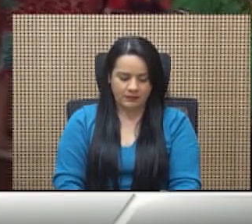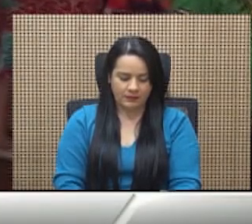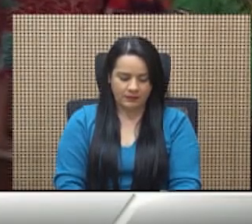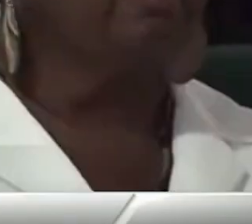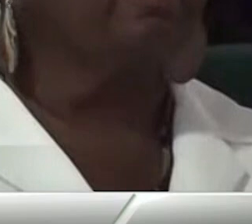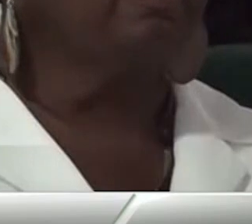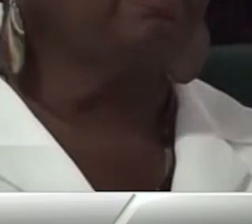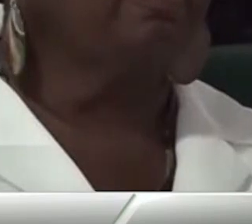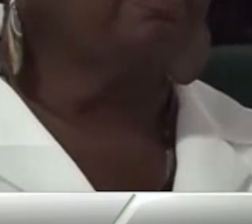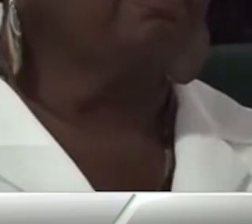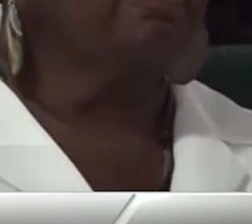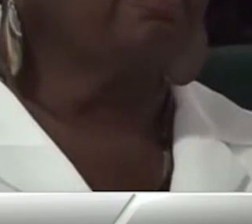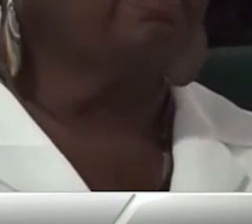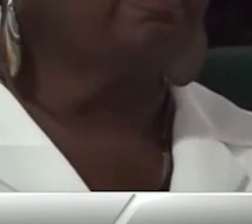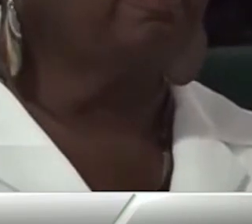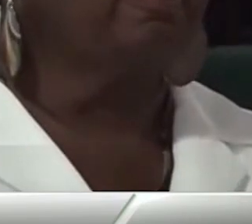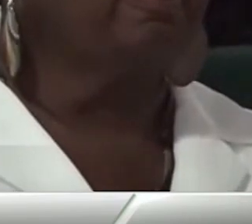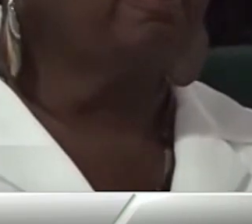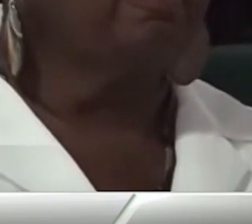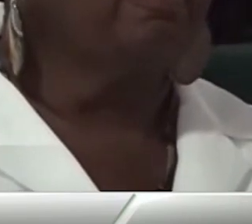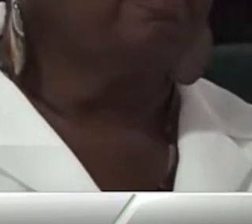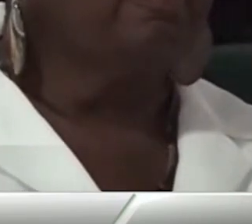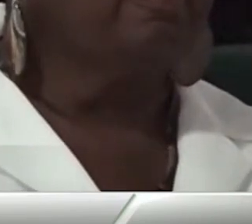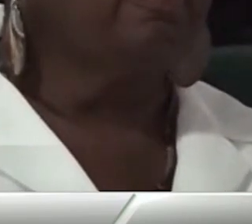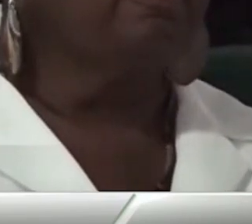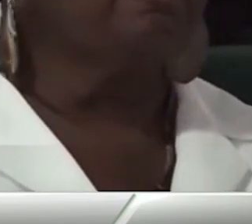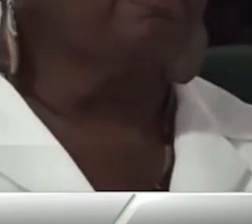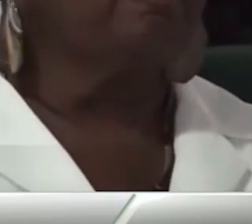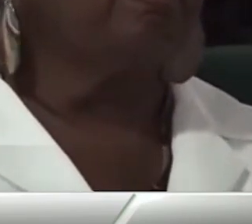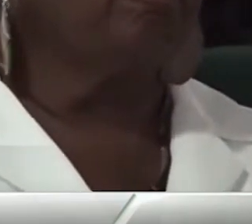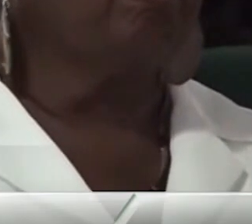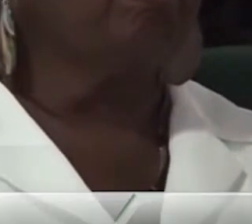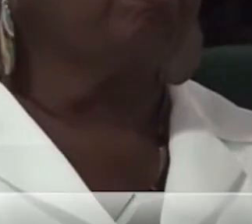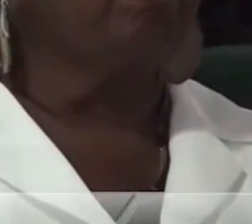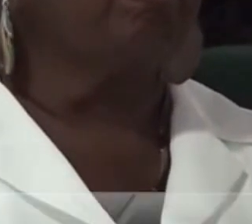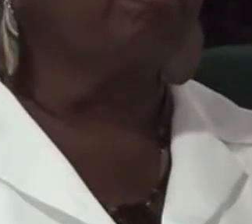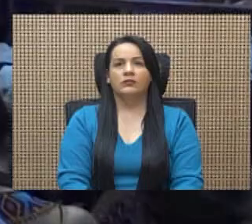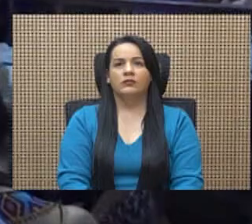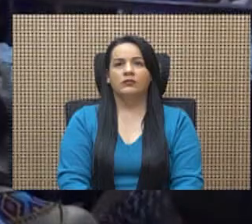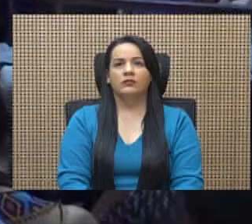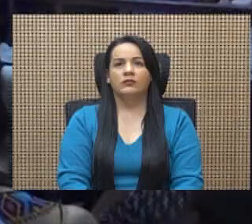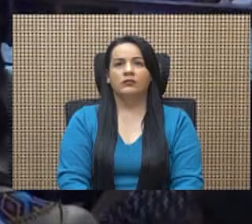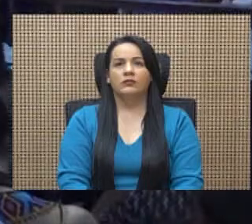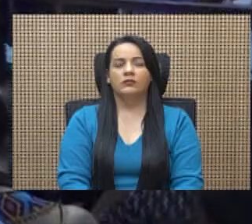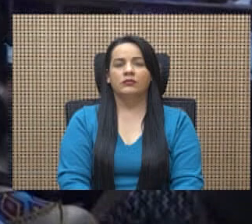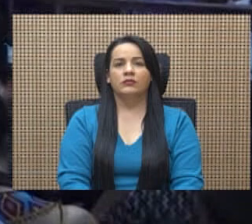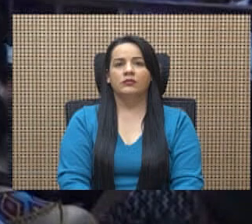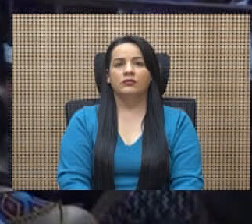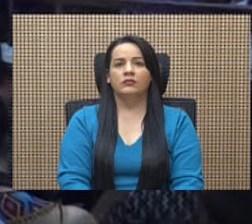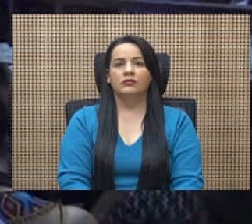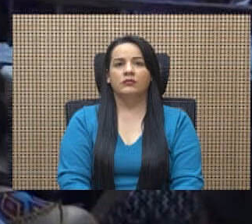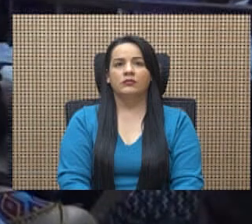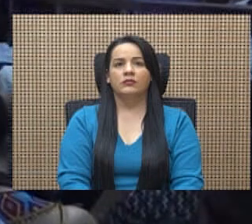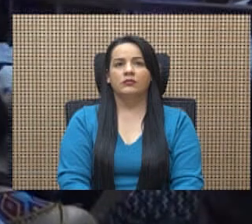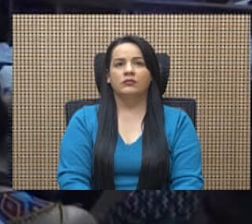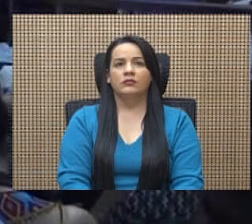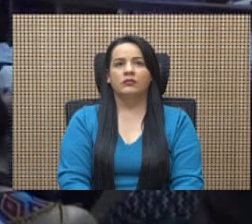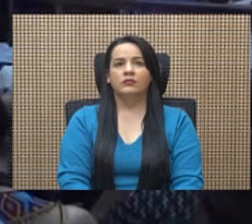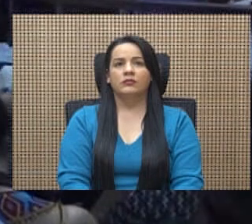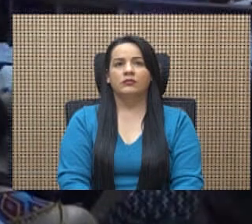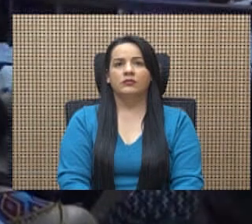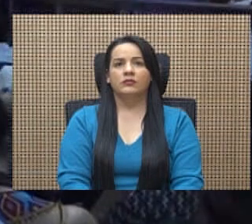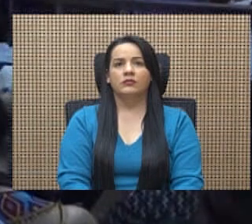problemas de conectividad la falta de empleo la tenencia de tierras problemas de infraestructura educativa y vial